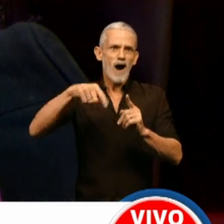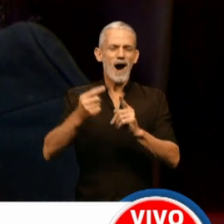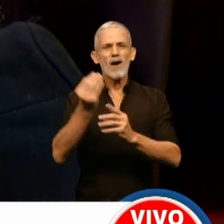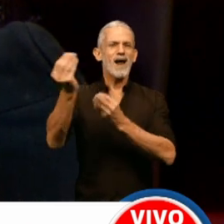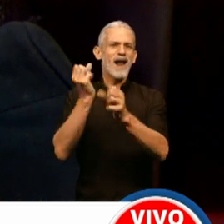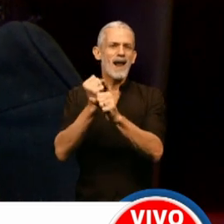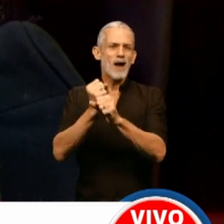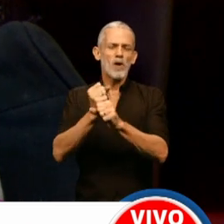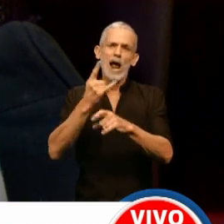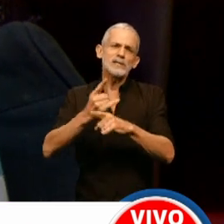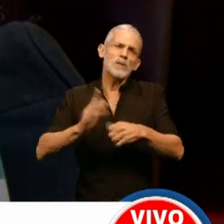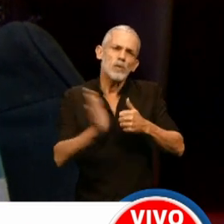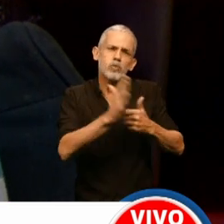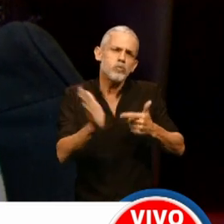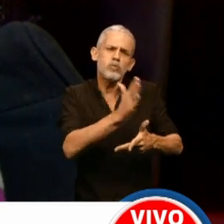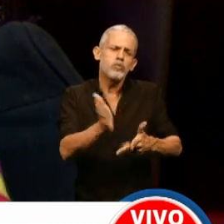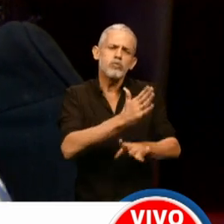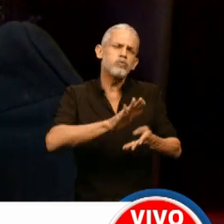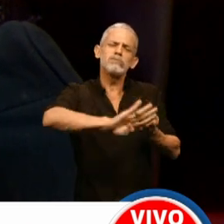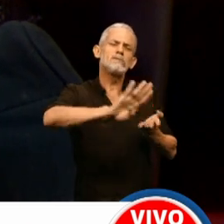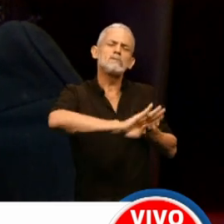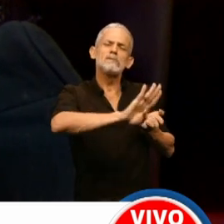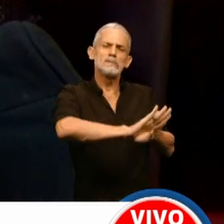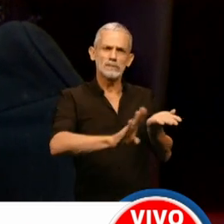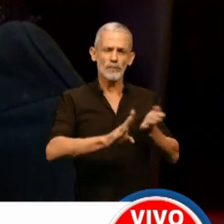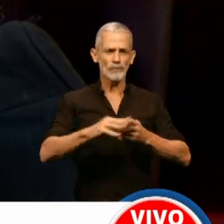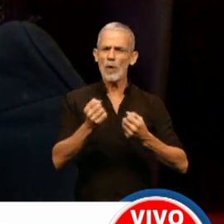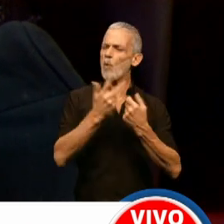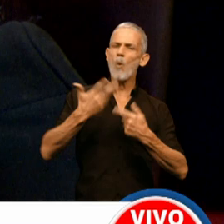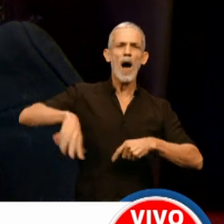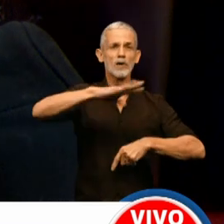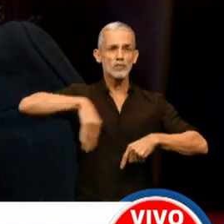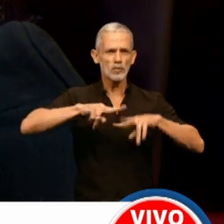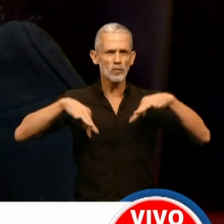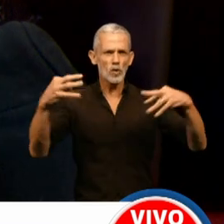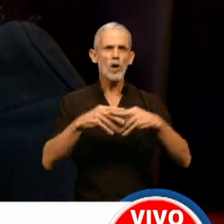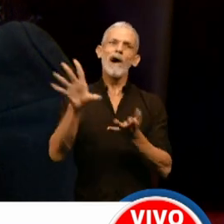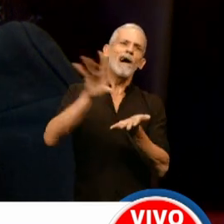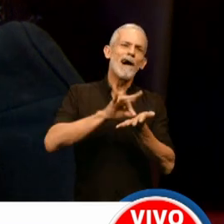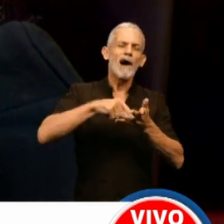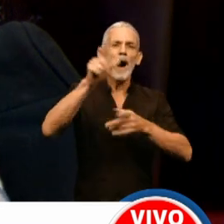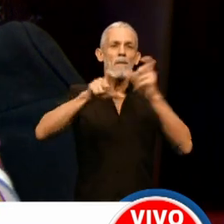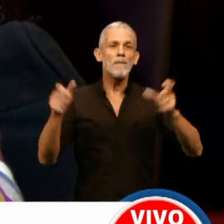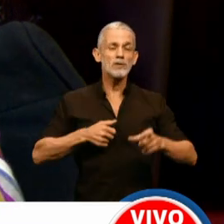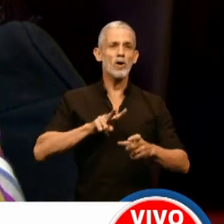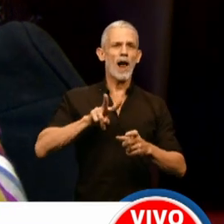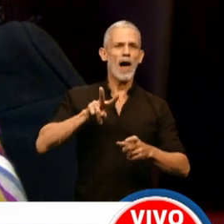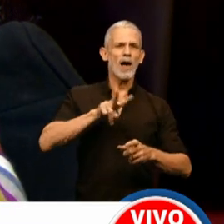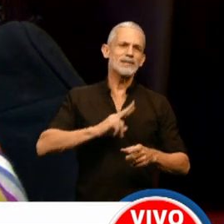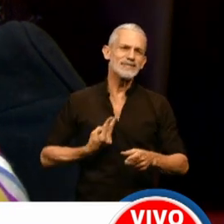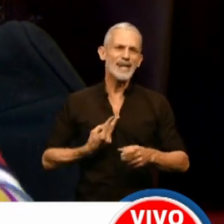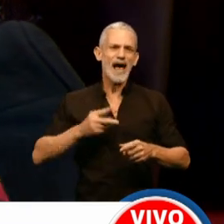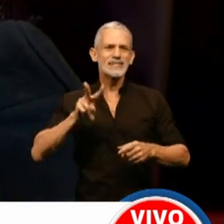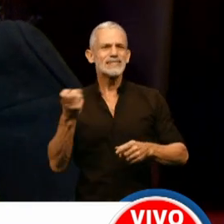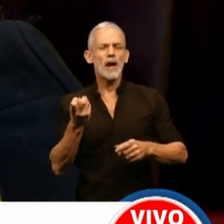acceso laboral cuantos los que estamos acá hoy sentados hemos contratado personas trans y trans